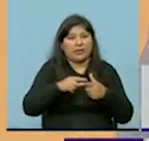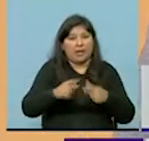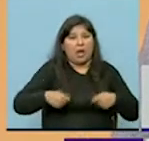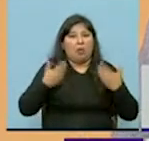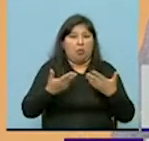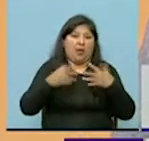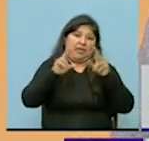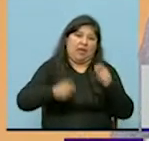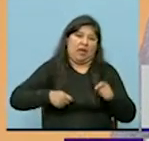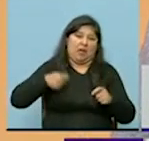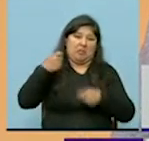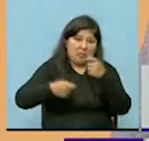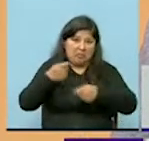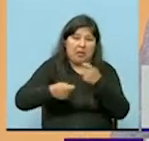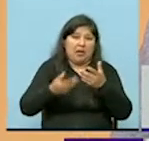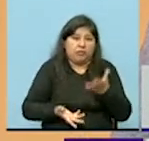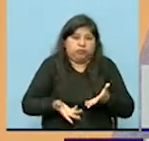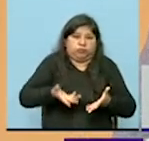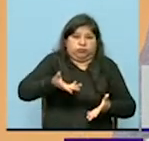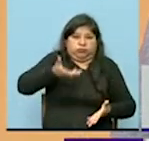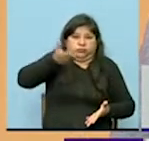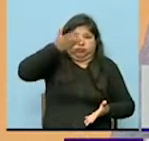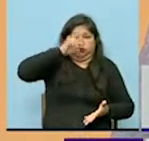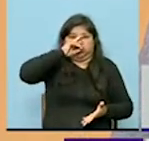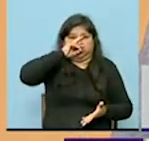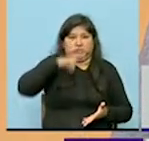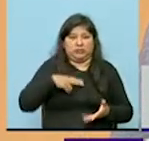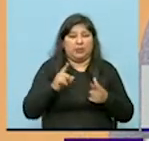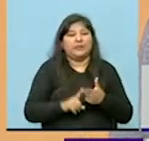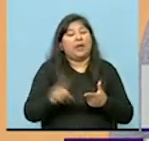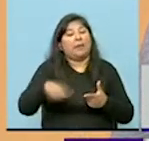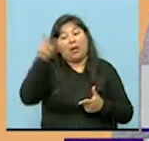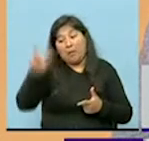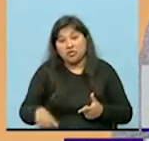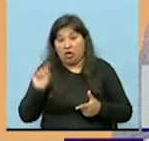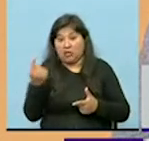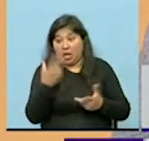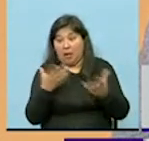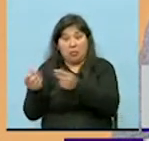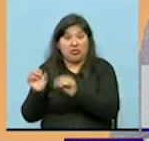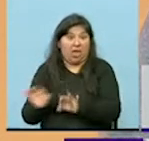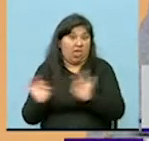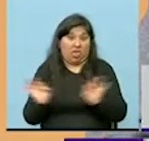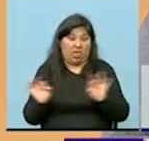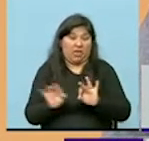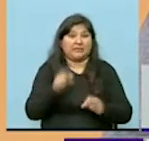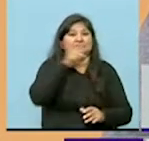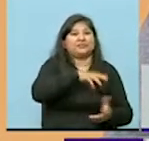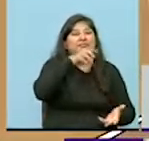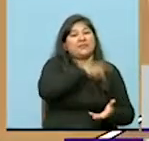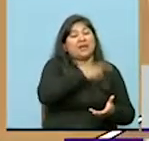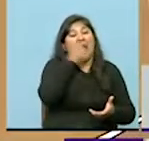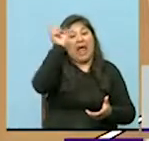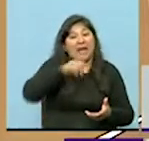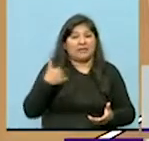riquezas ahora el problema es que ya los viejos argentinos sabemos que cada vez que este país apostó a los grandes los grandes se llevaron la